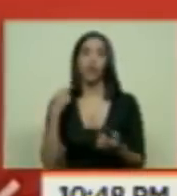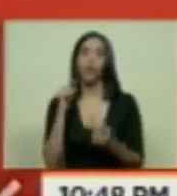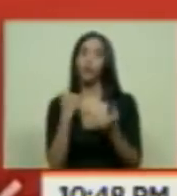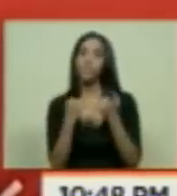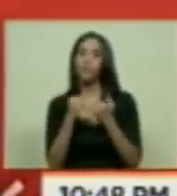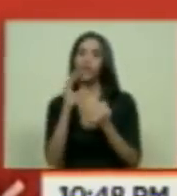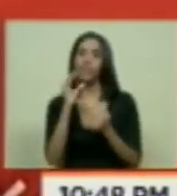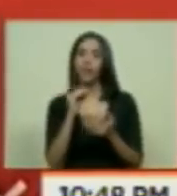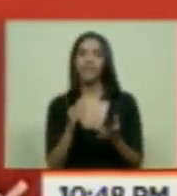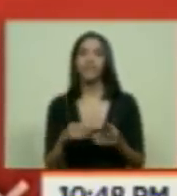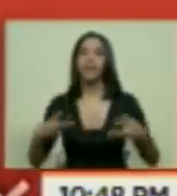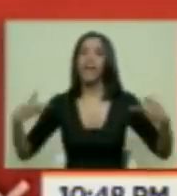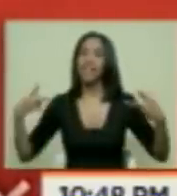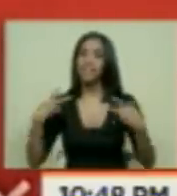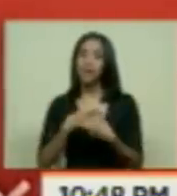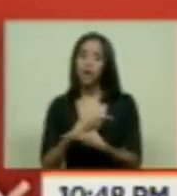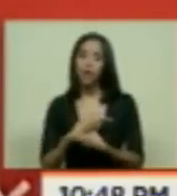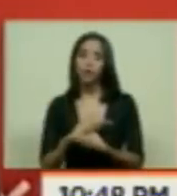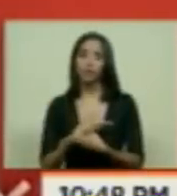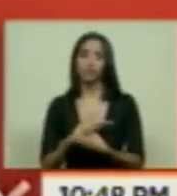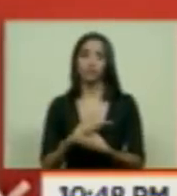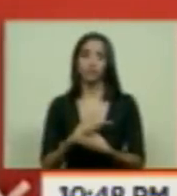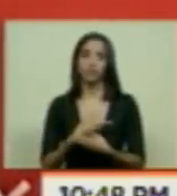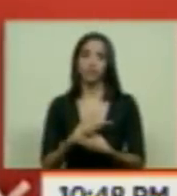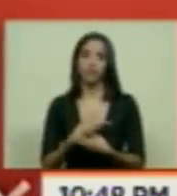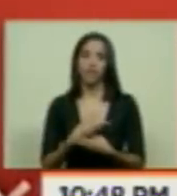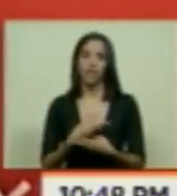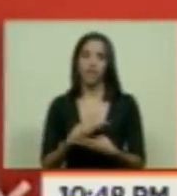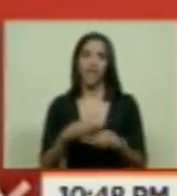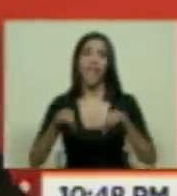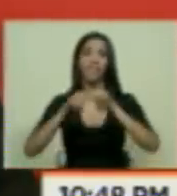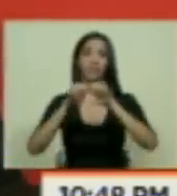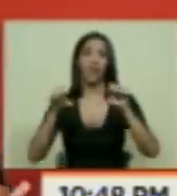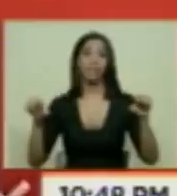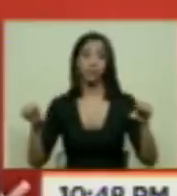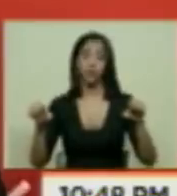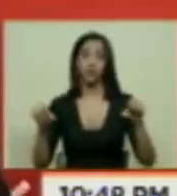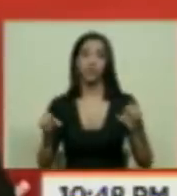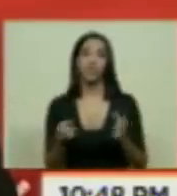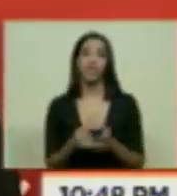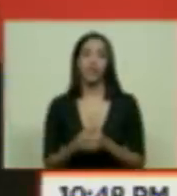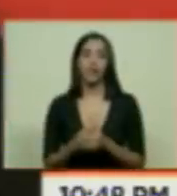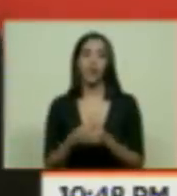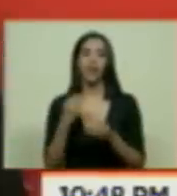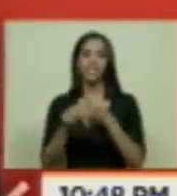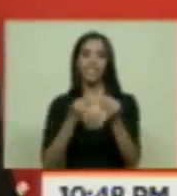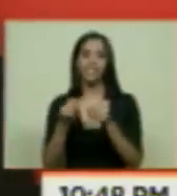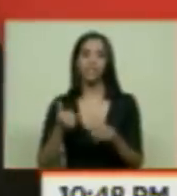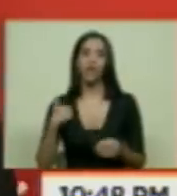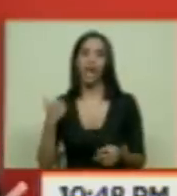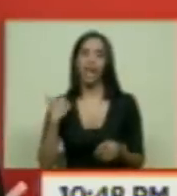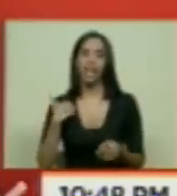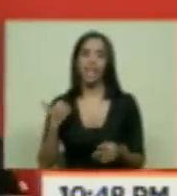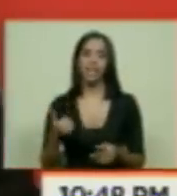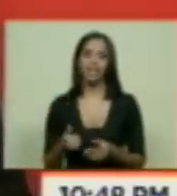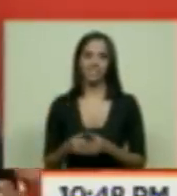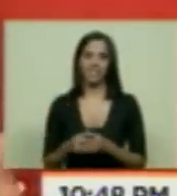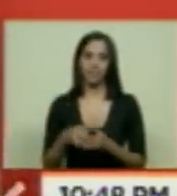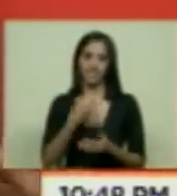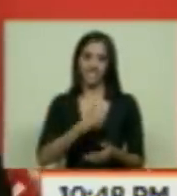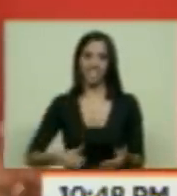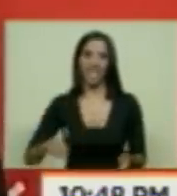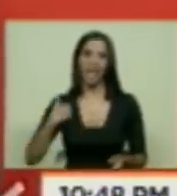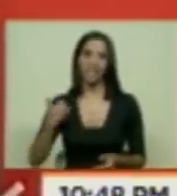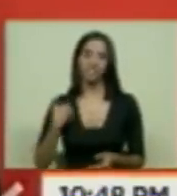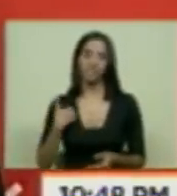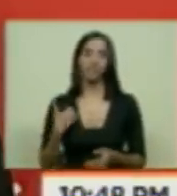semana fue el recorte en materia de educación, lo mismo a la par de lo que está haciendo Macri en Argentina. Y